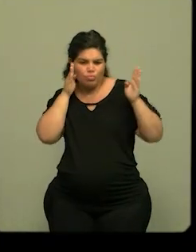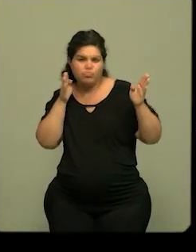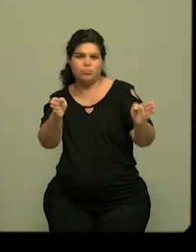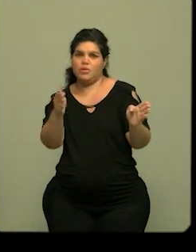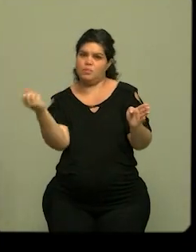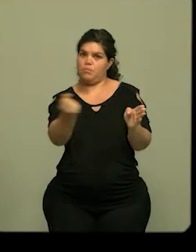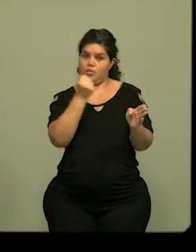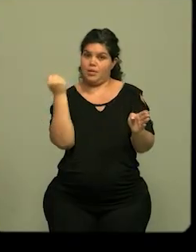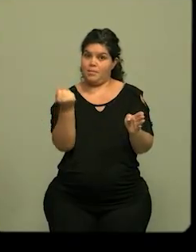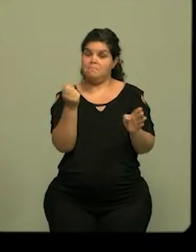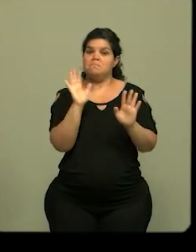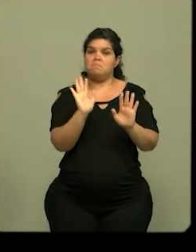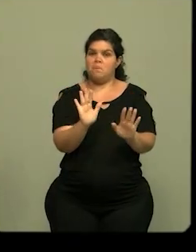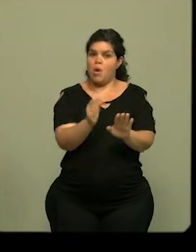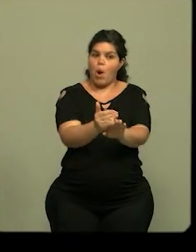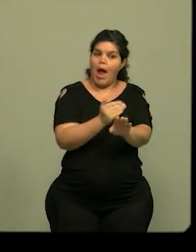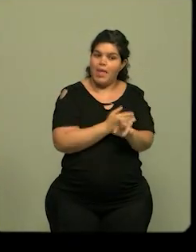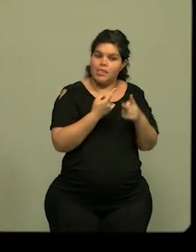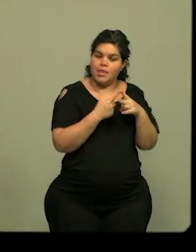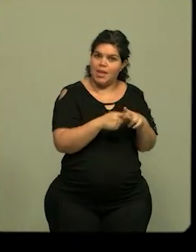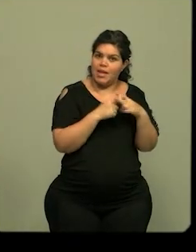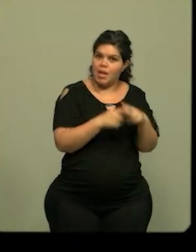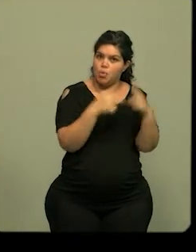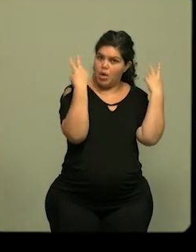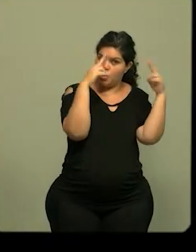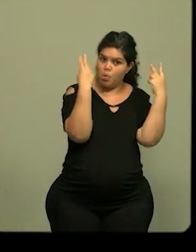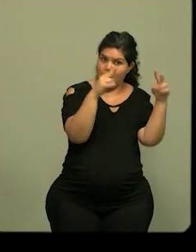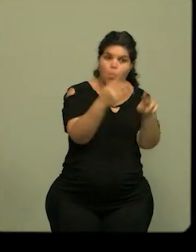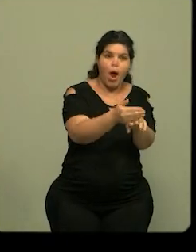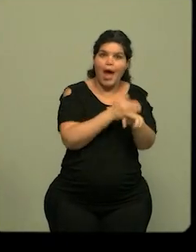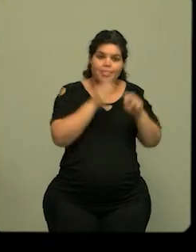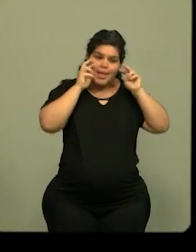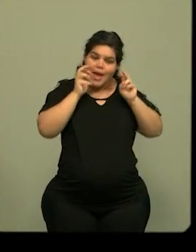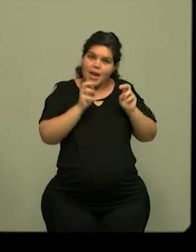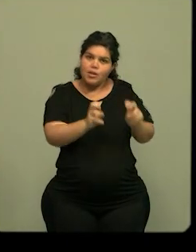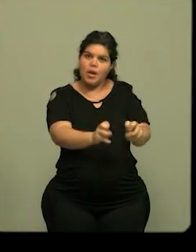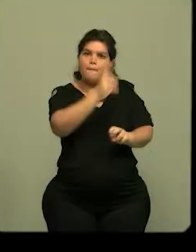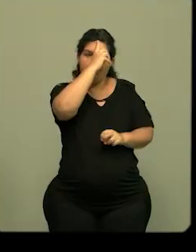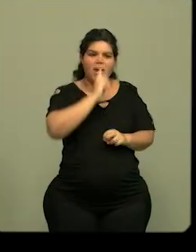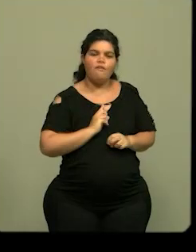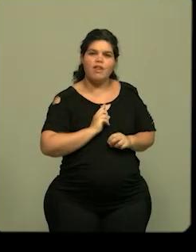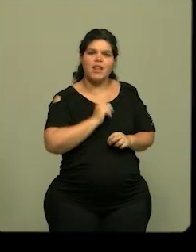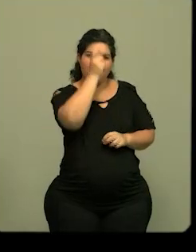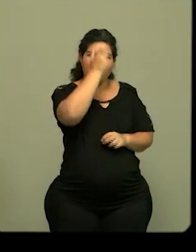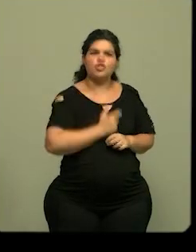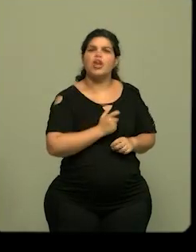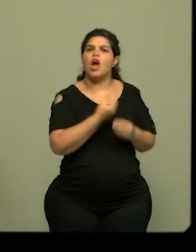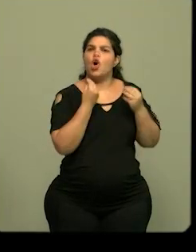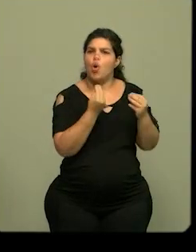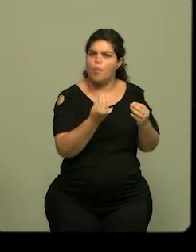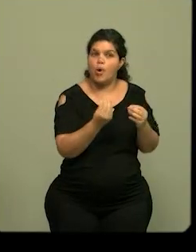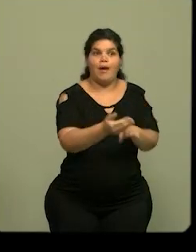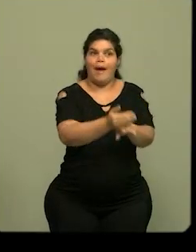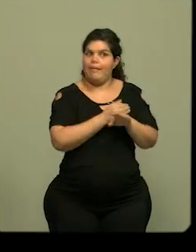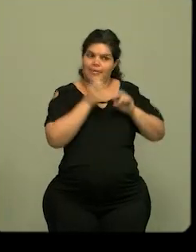para llegar a una tecnicatura universitaria en turismo tenemos que hacer un buen diagnóstico y ver cuál va a ser el perfil de ese técnico, ¿no? Claro, y eso lleva un